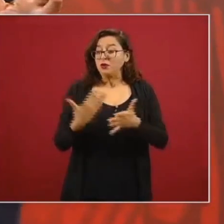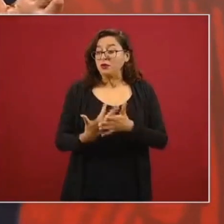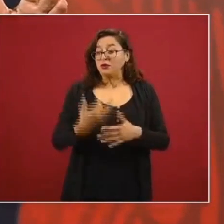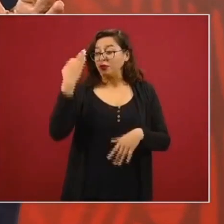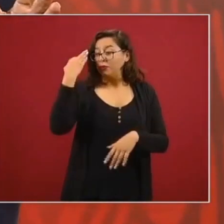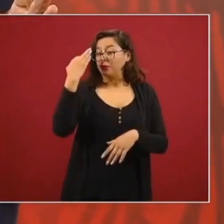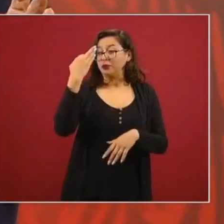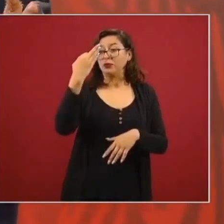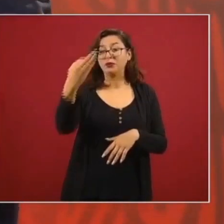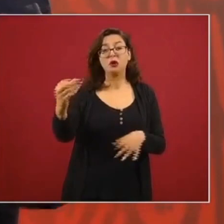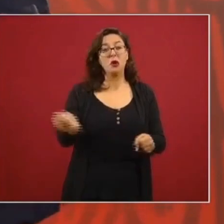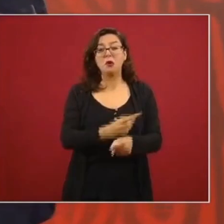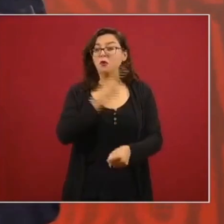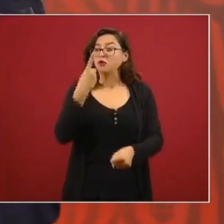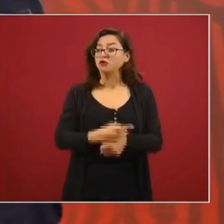como esta.